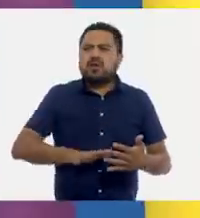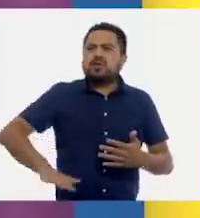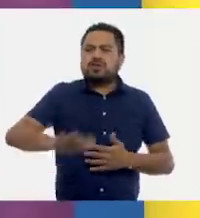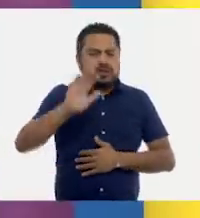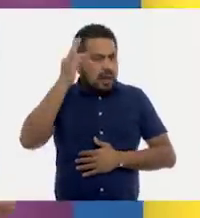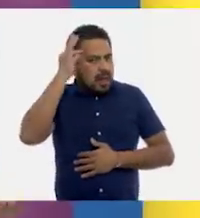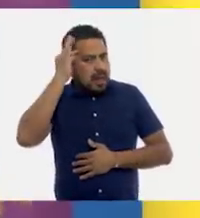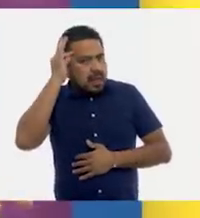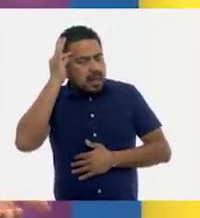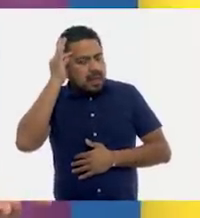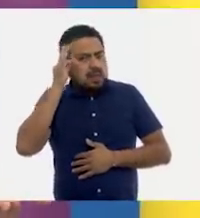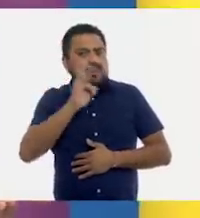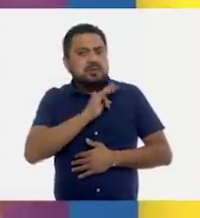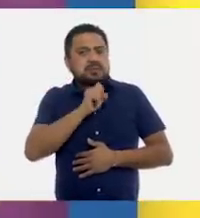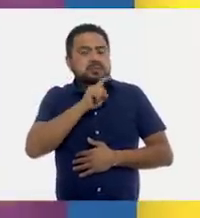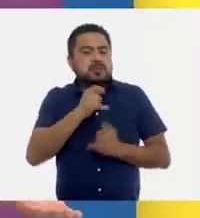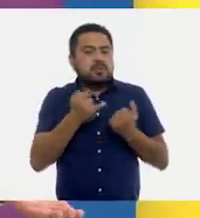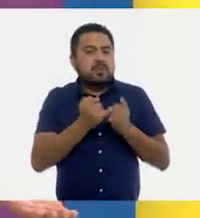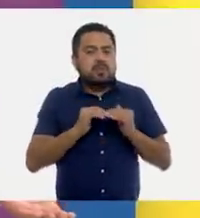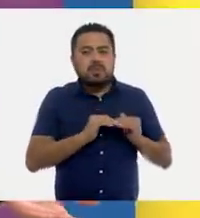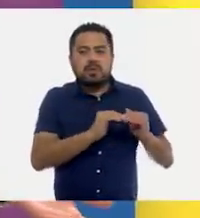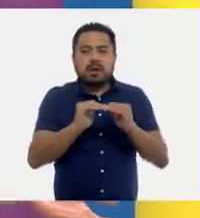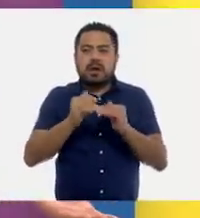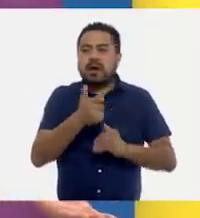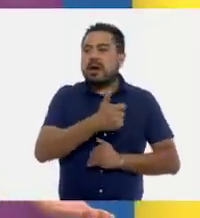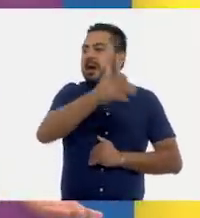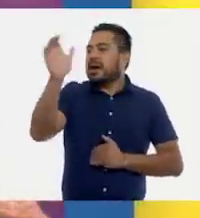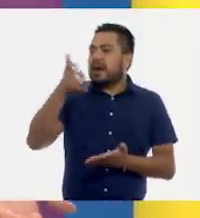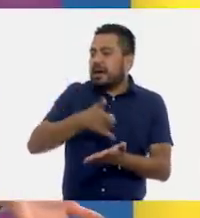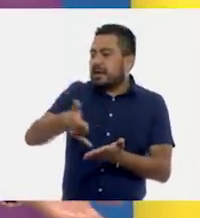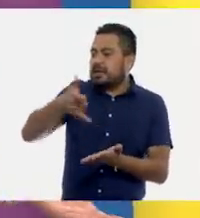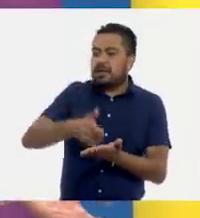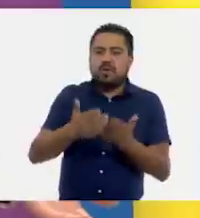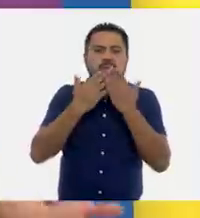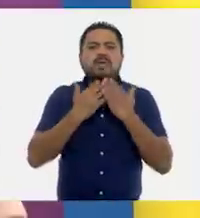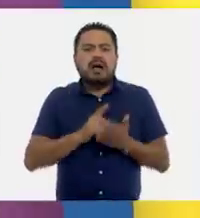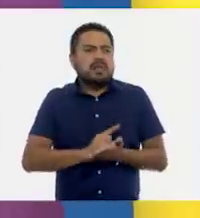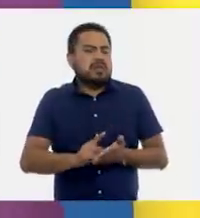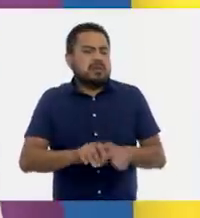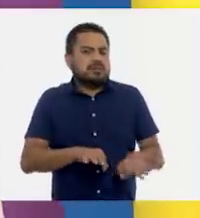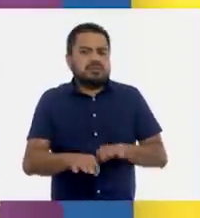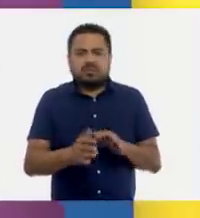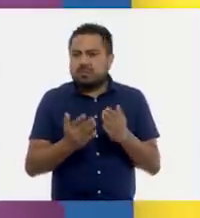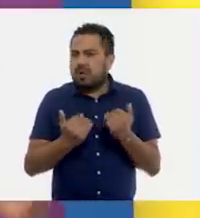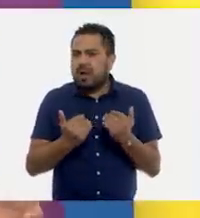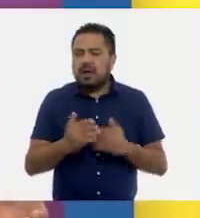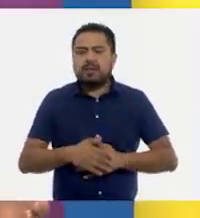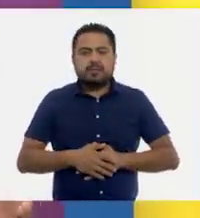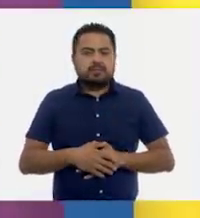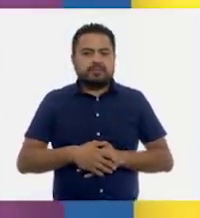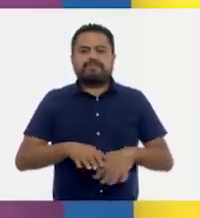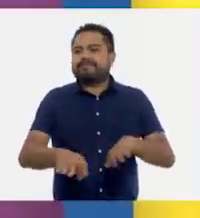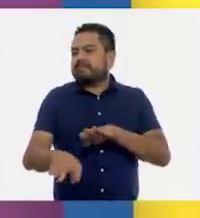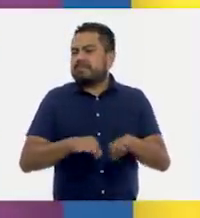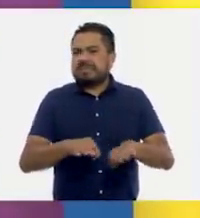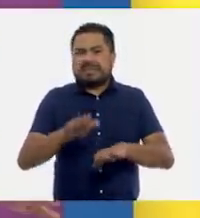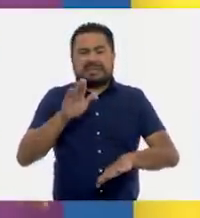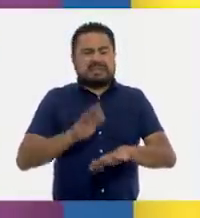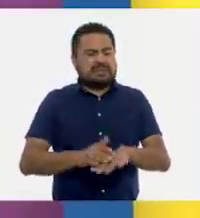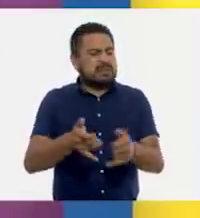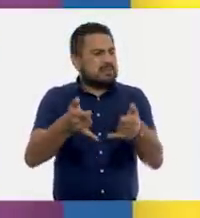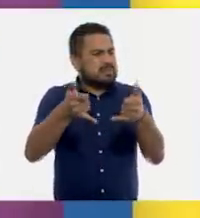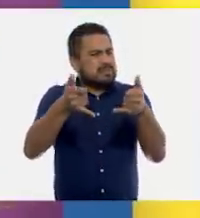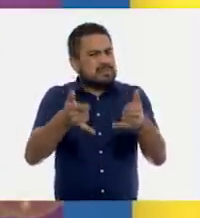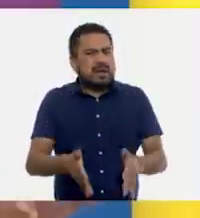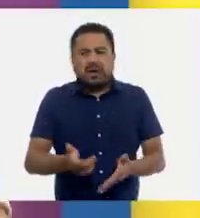obreros corrían con la misma suerte que los campesinos porque no tenían ningún derecho laboral. Las jornadas eran extenuantes